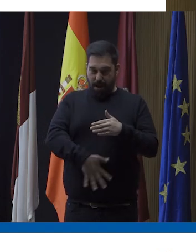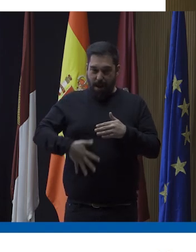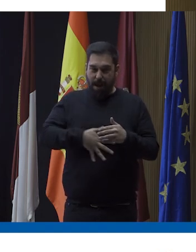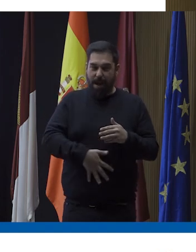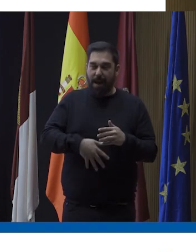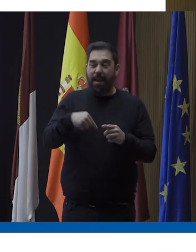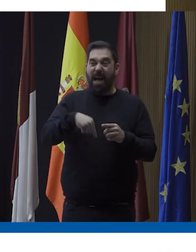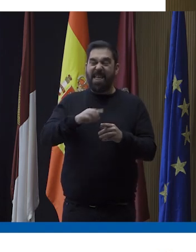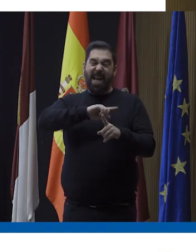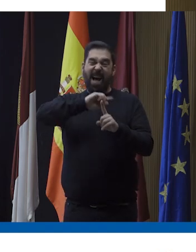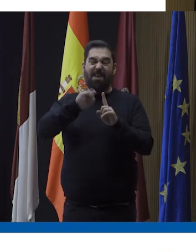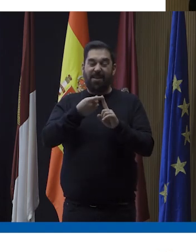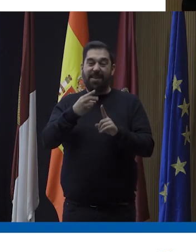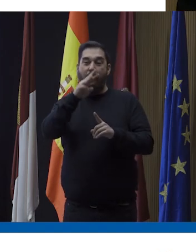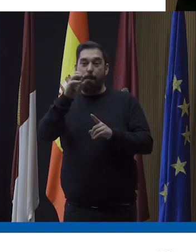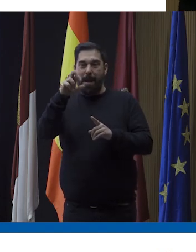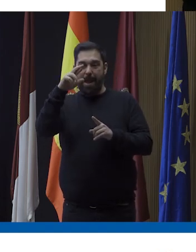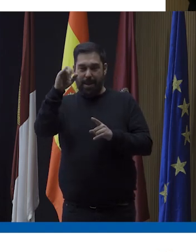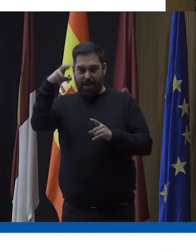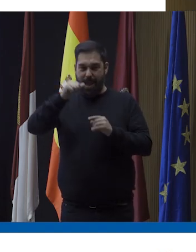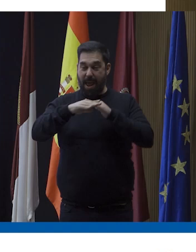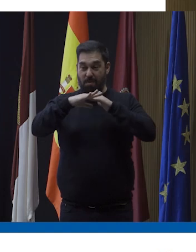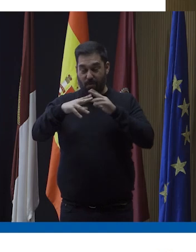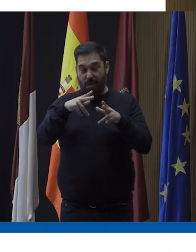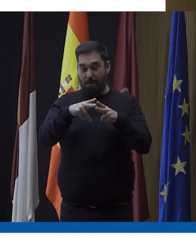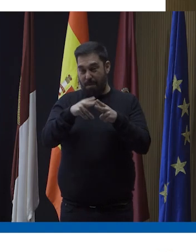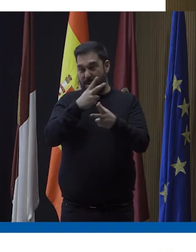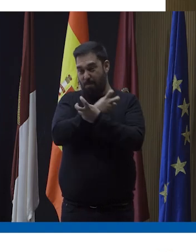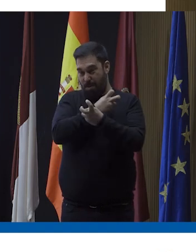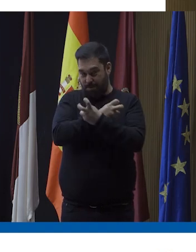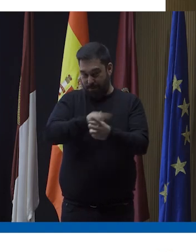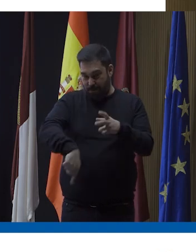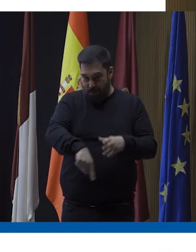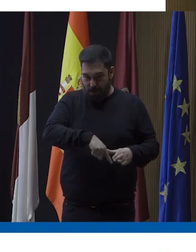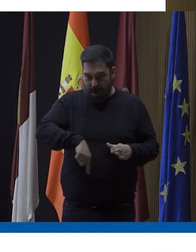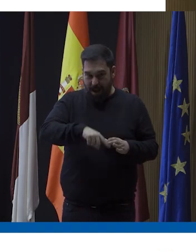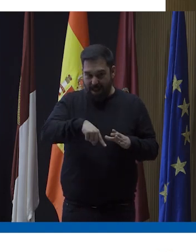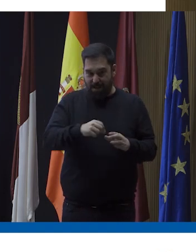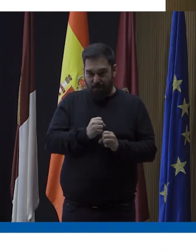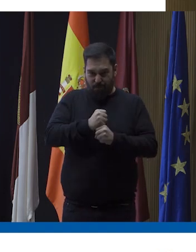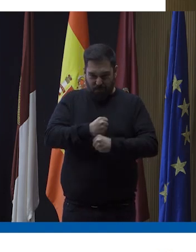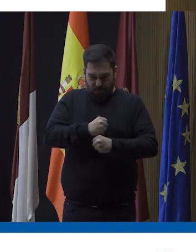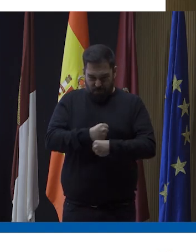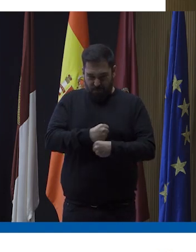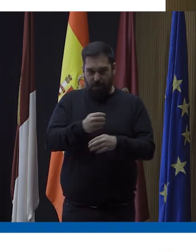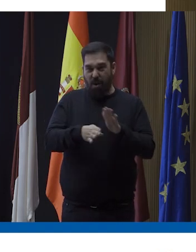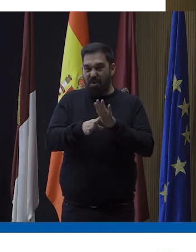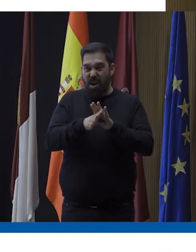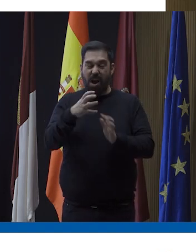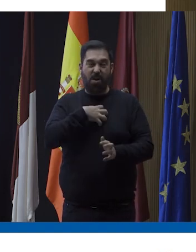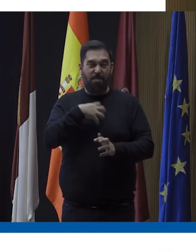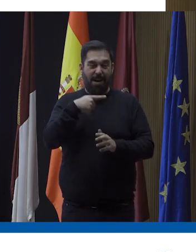a recaer al periné, que es el suelo de la pelvis. No se puede estar contrayendo continuamente el suelo de la pelvis. Esto